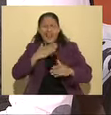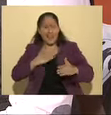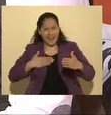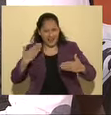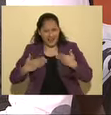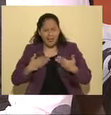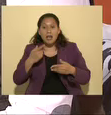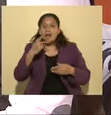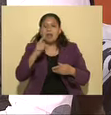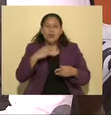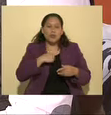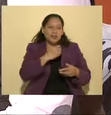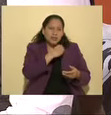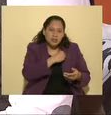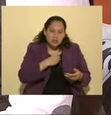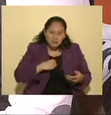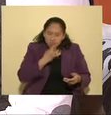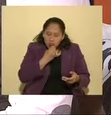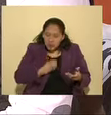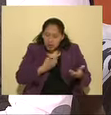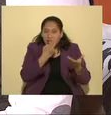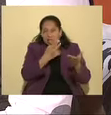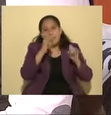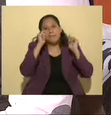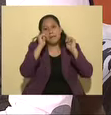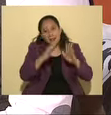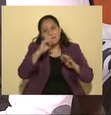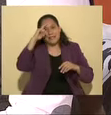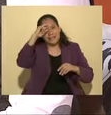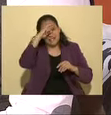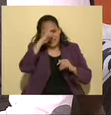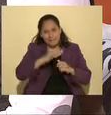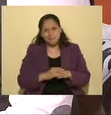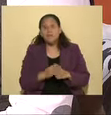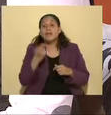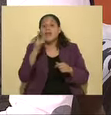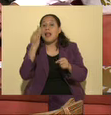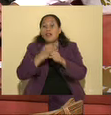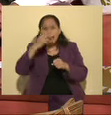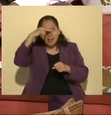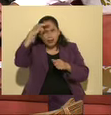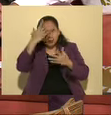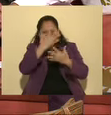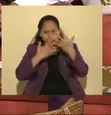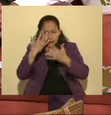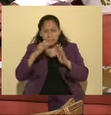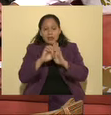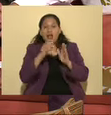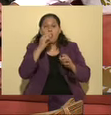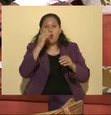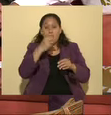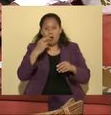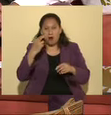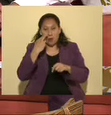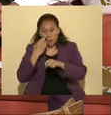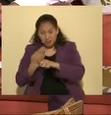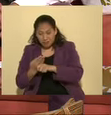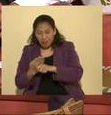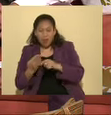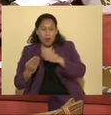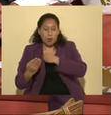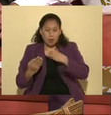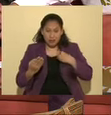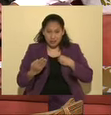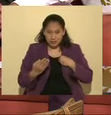cuando estamos obligados, es cuando ya no. Claro. Pero la confusión hoy está en que a las obligaciones le estamos llamando responsabilidades. Y entonces